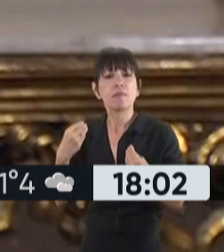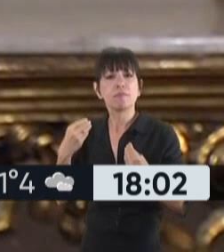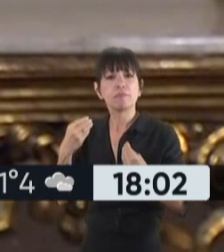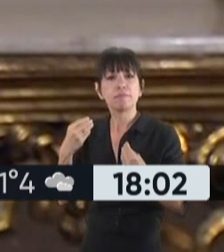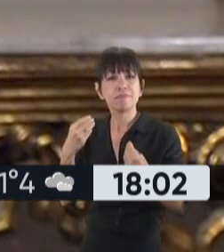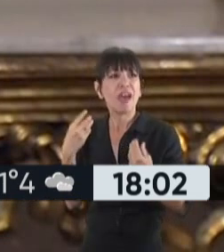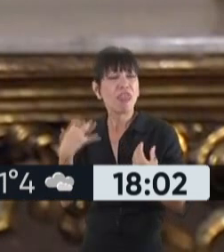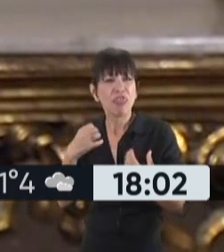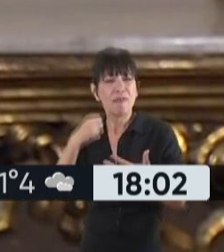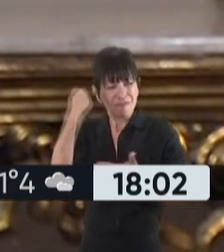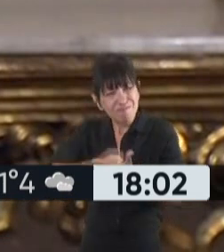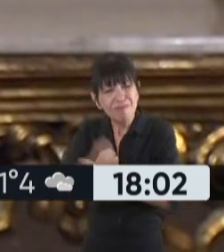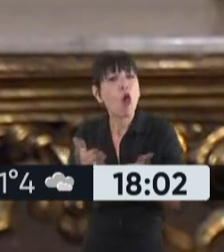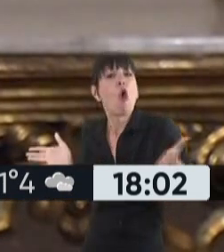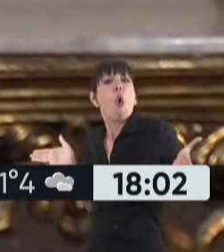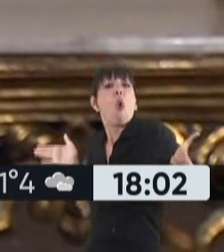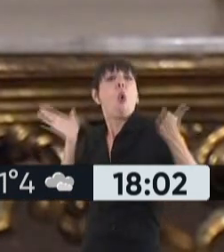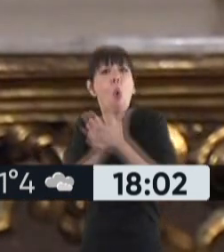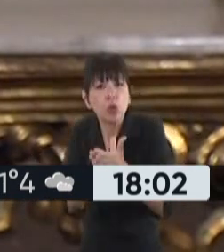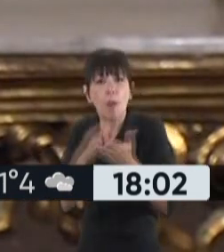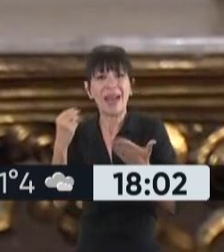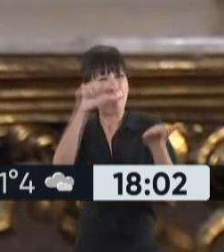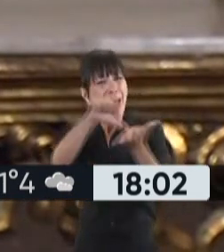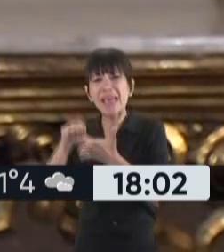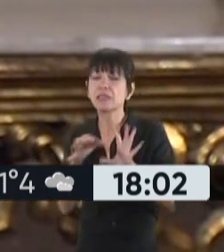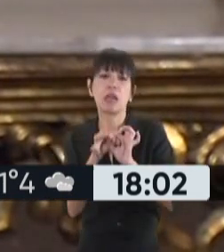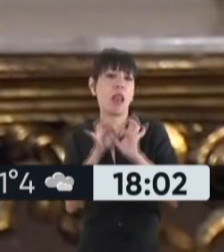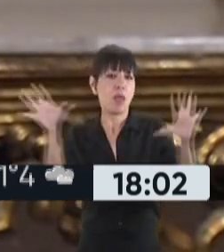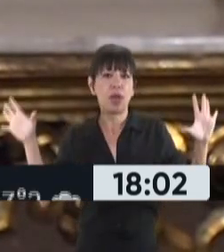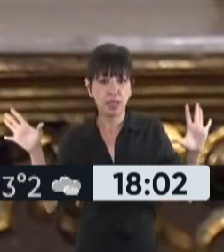conjunta por la libertad de nuestros pueblos.